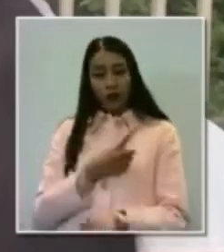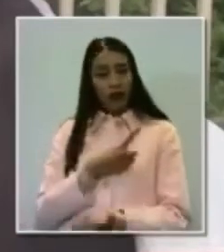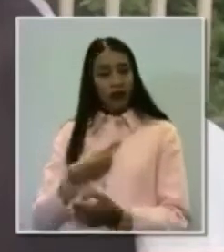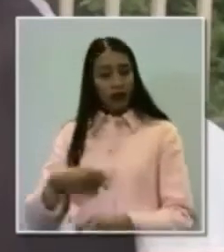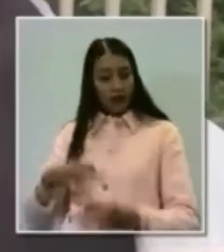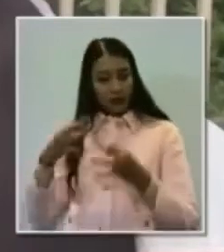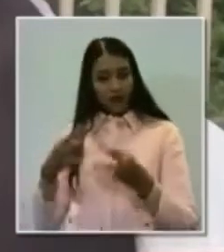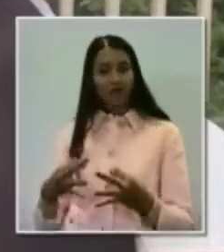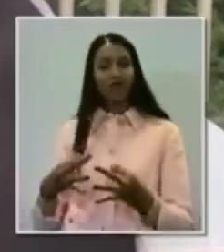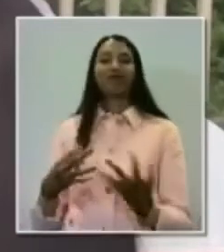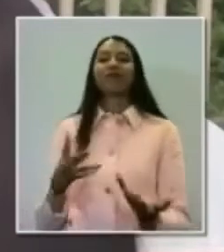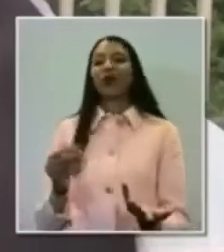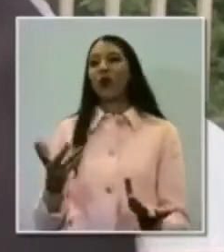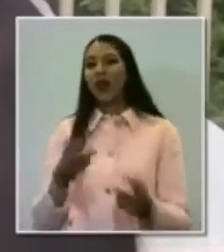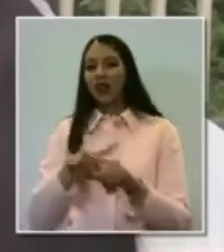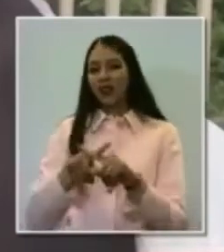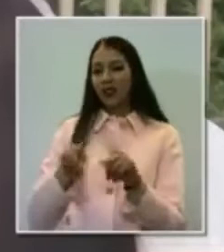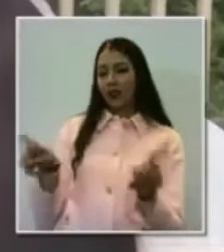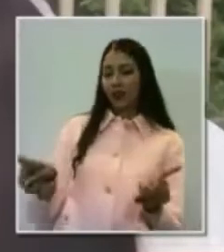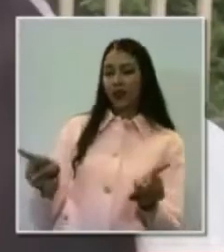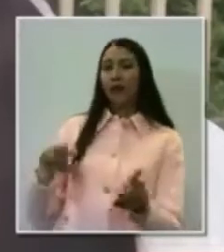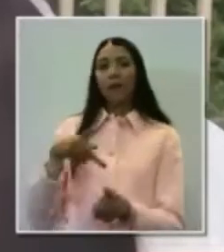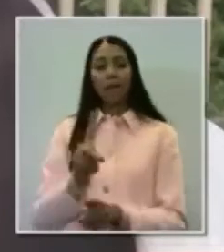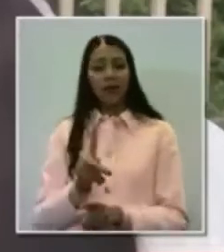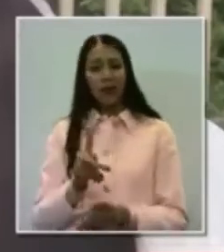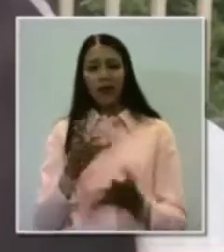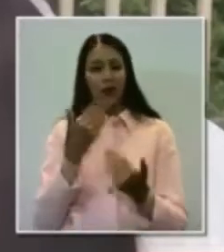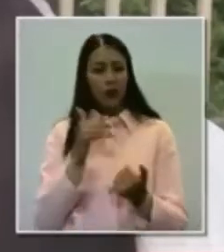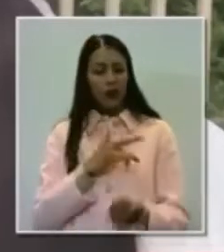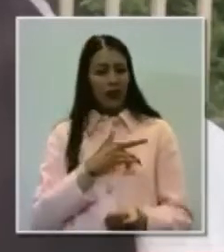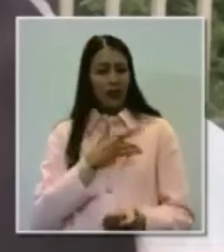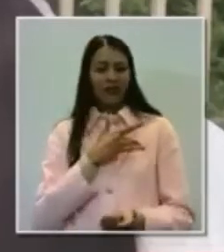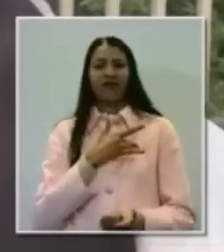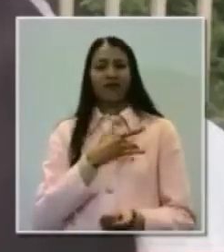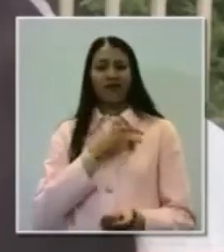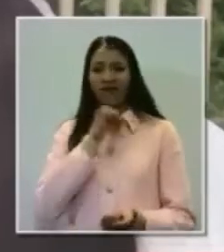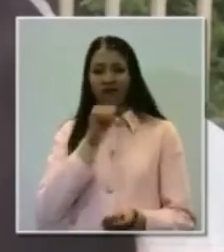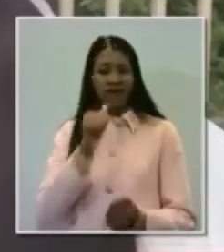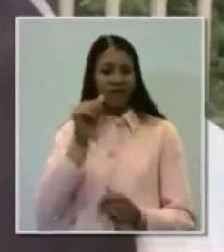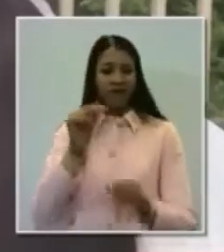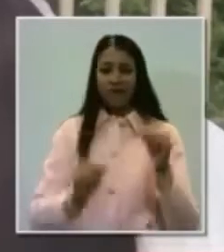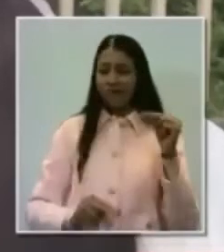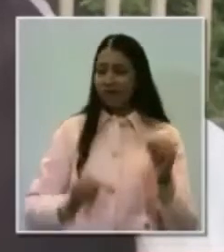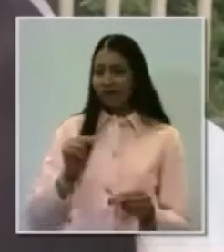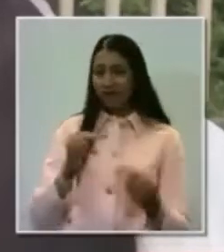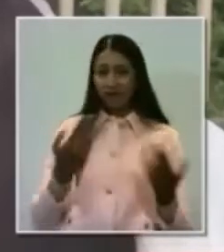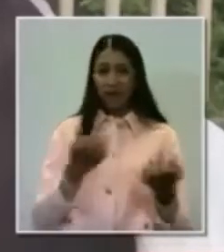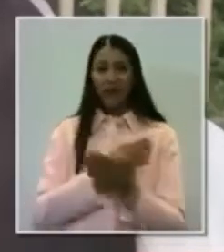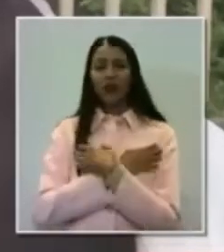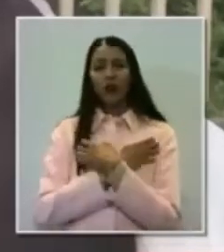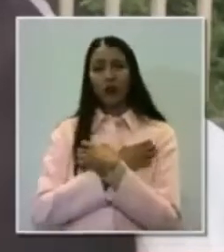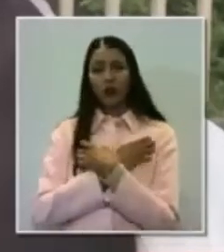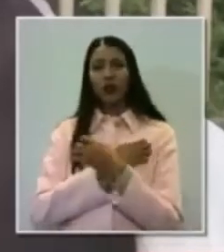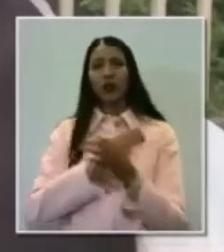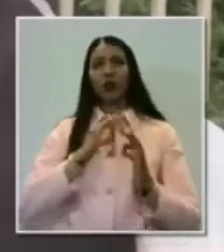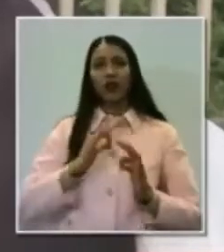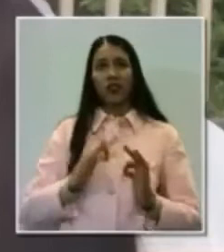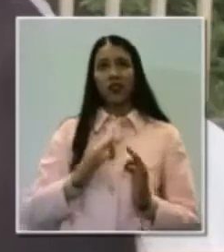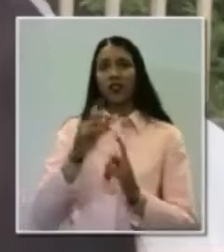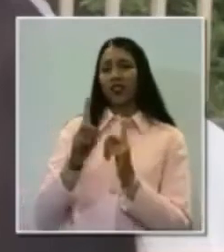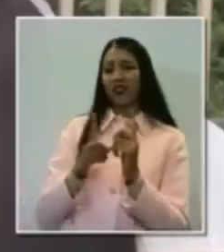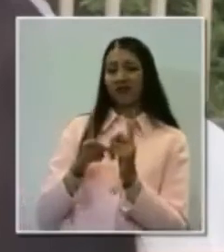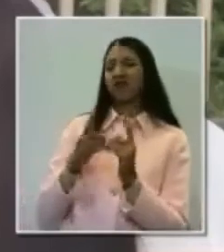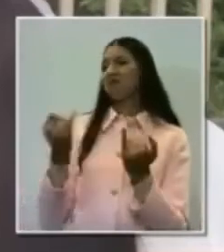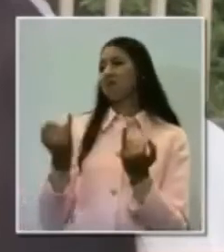correcta y no es hacer la diferenciación, pero no hay sensibilidad en ninguno de los niveles. En educación física de igual manera, aquí